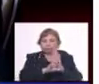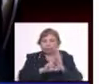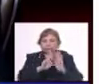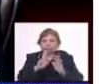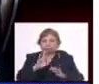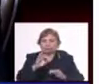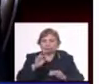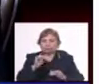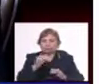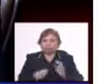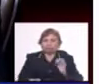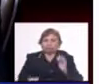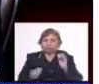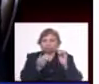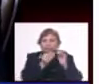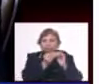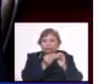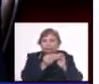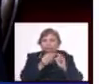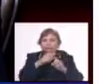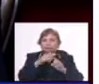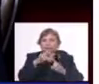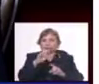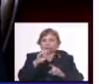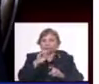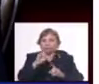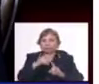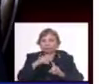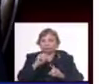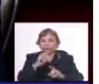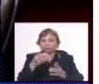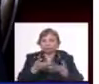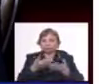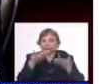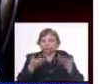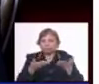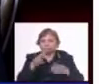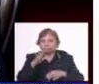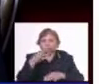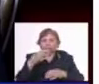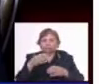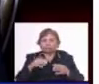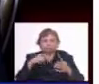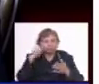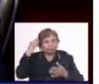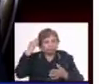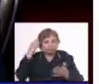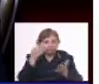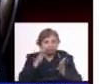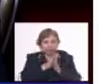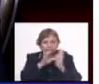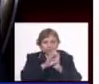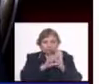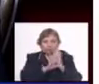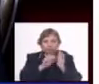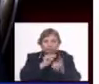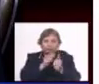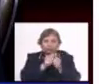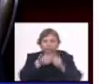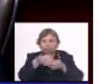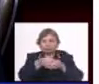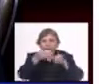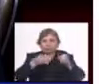que incorpora la disposición transitoria especial cuarta a la Constitución Política del Perú para modificar el periodo del mandato